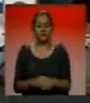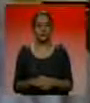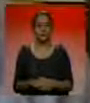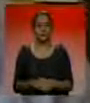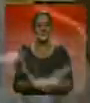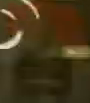la inscripción en el Consejo de Participación Ciudadana y Control Social. Este observatorio está abierto a todos los ciudadanos